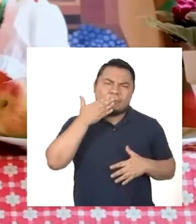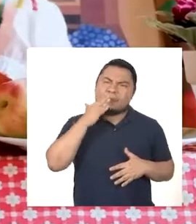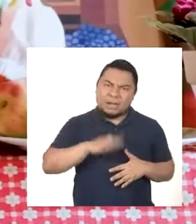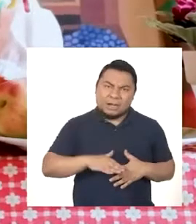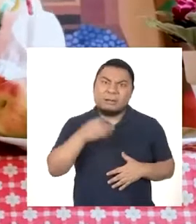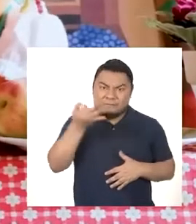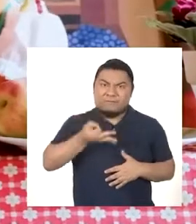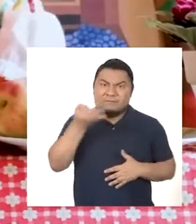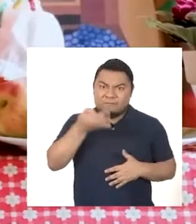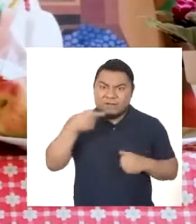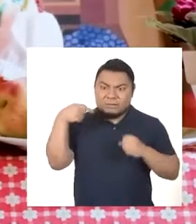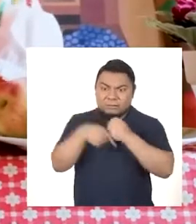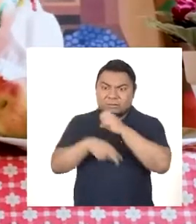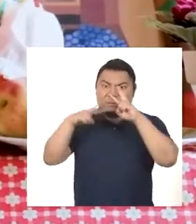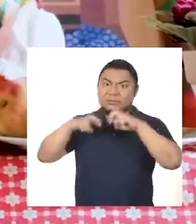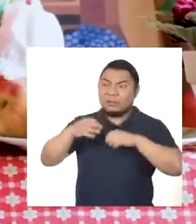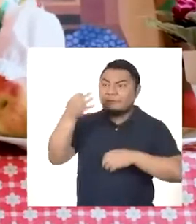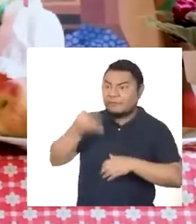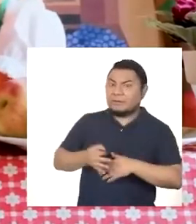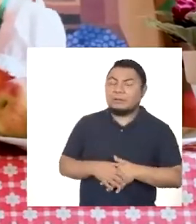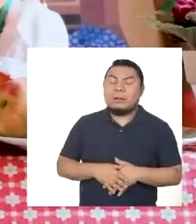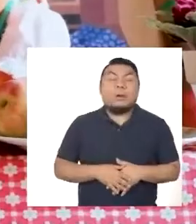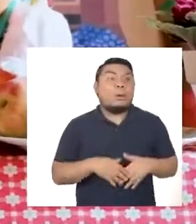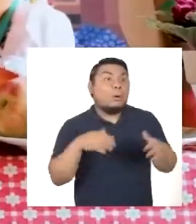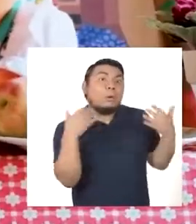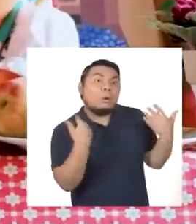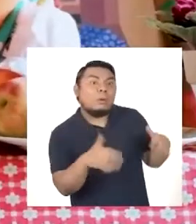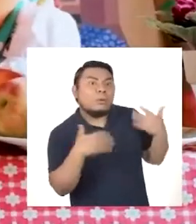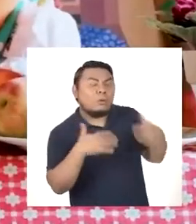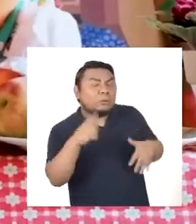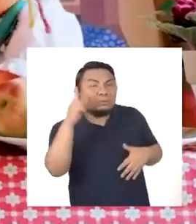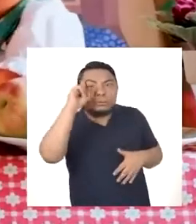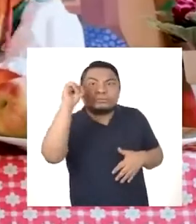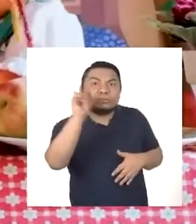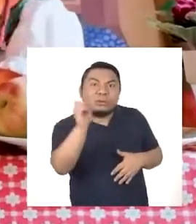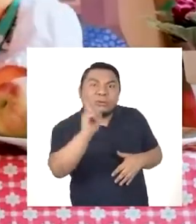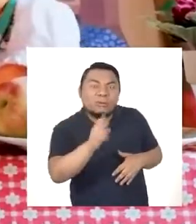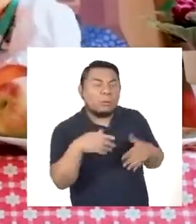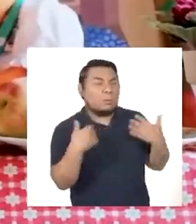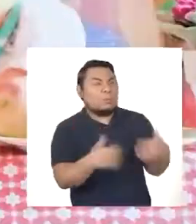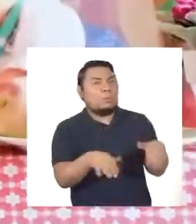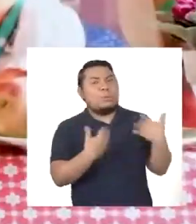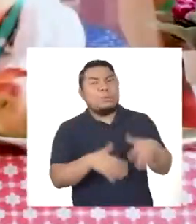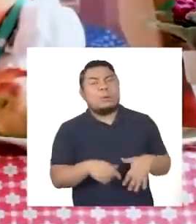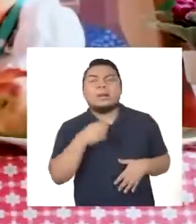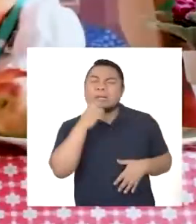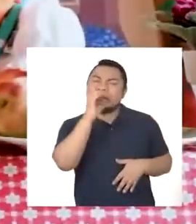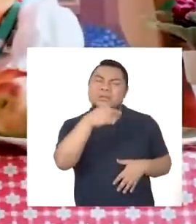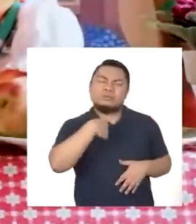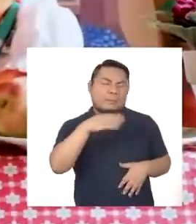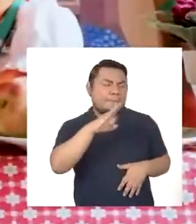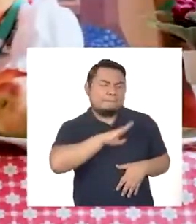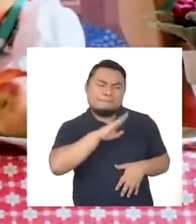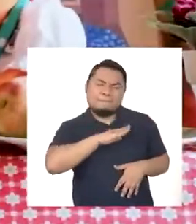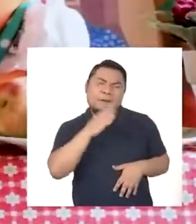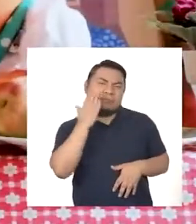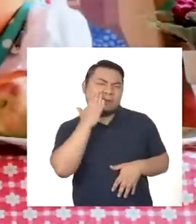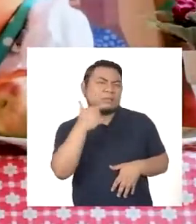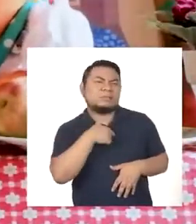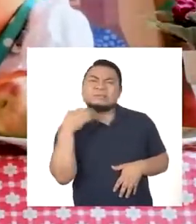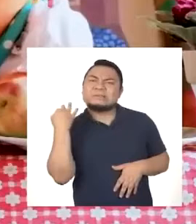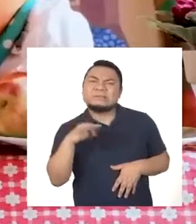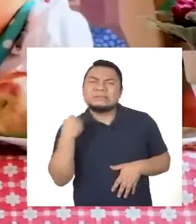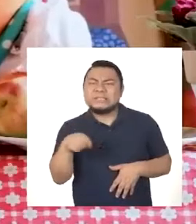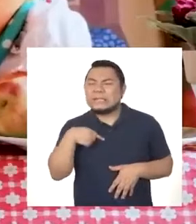Ay, no sabía que era tanto así, Elvita. ¿Ya ves? Te dije que soy una mala madre.